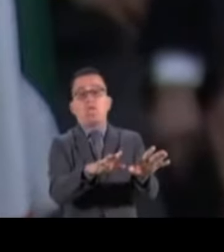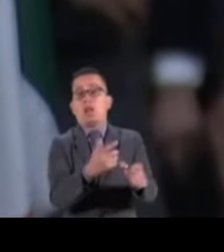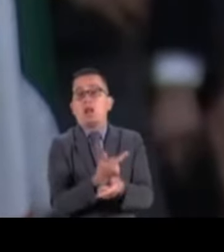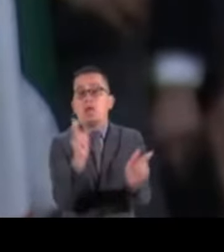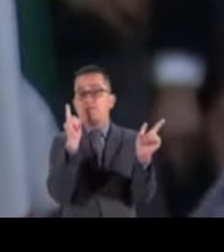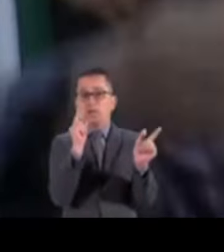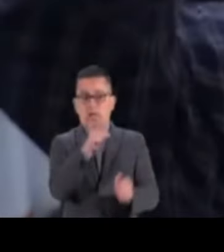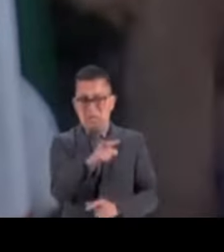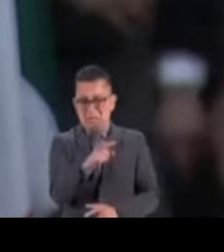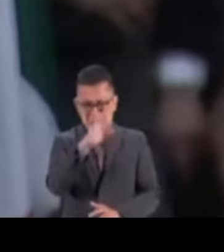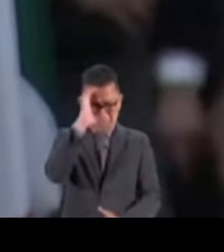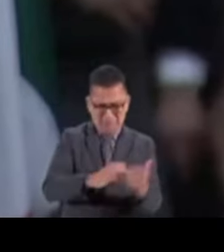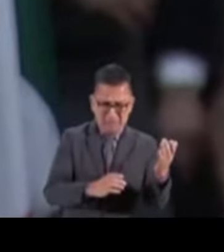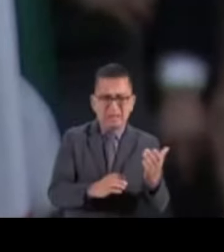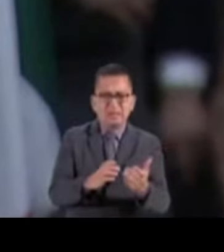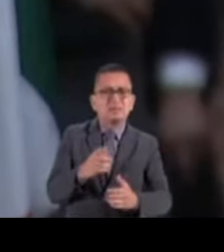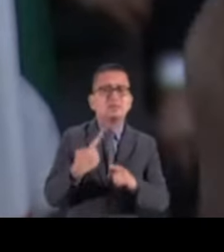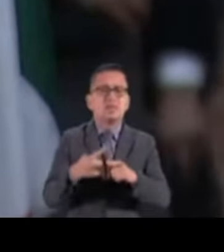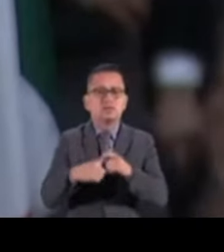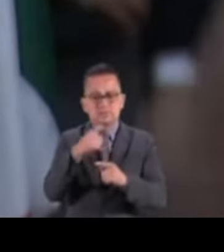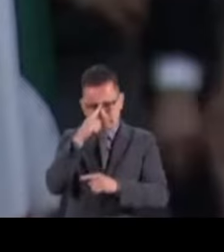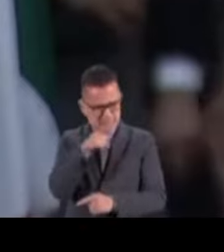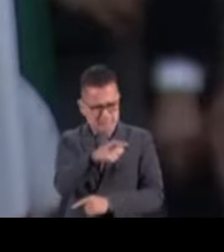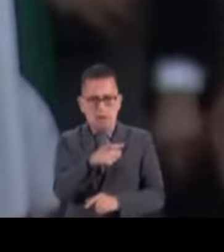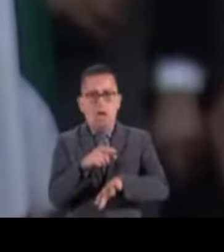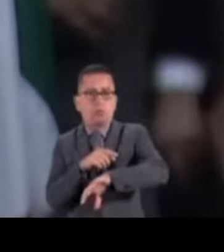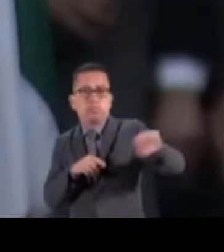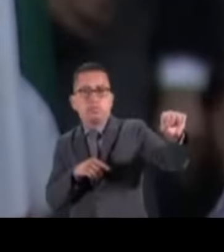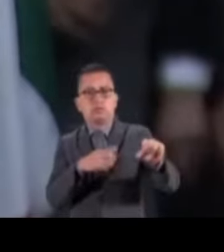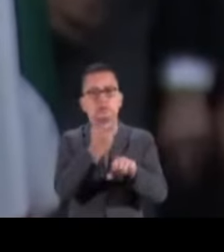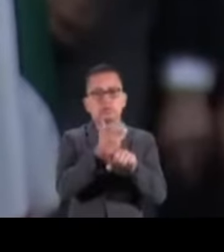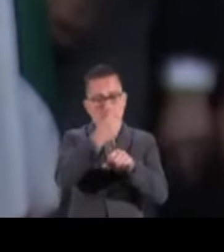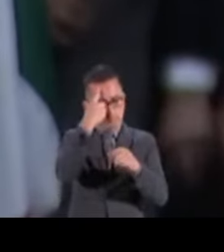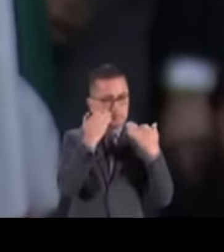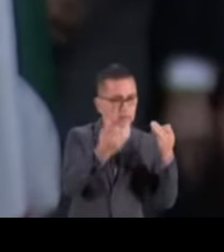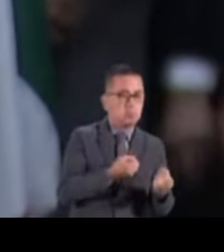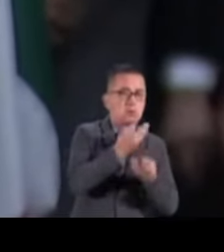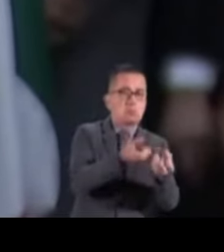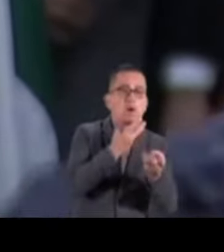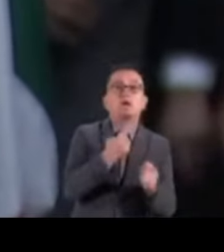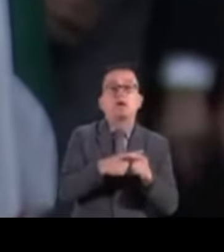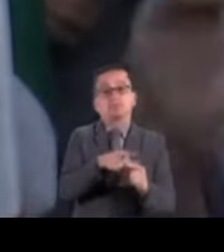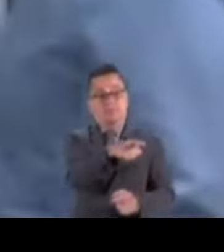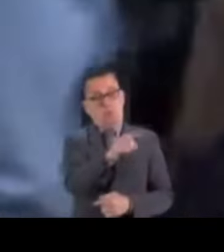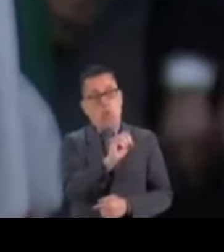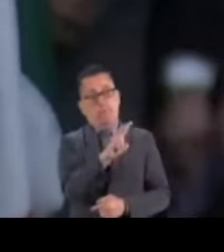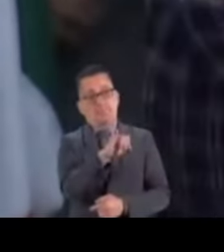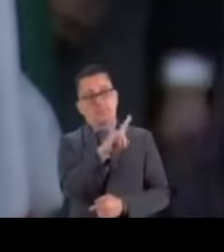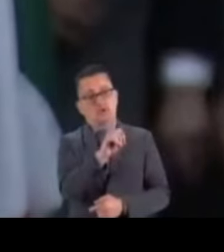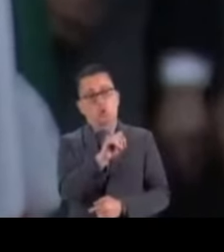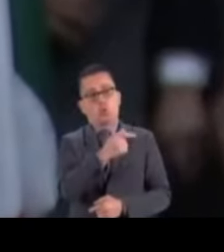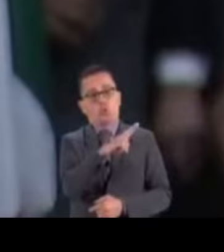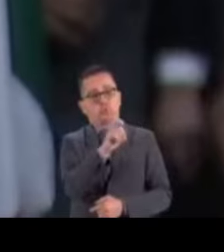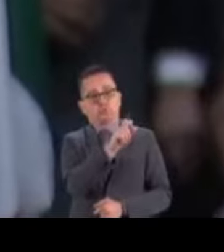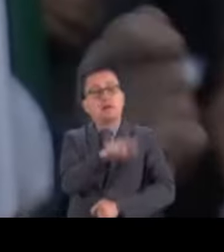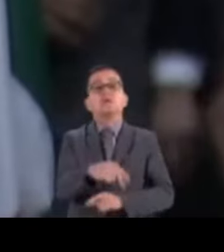confeso que ahora es testigo en Estados Unidos, Ovidio Guzmán, el único que ha soltado